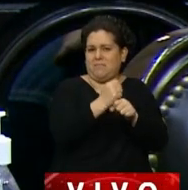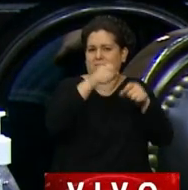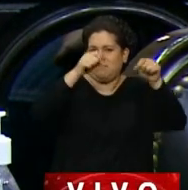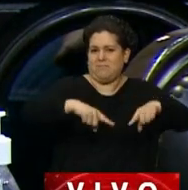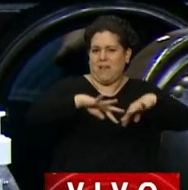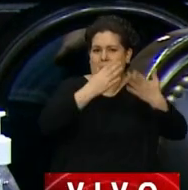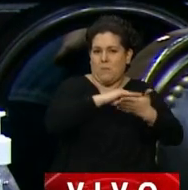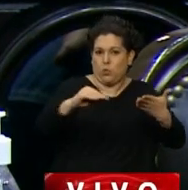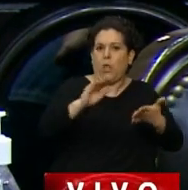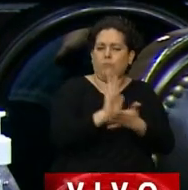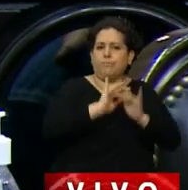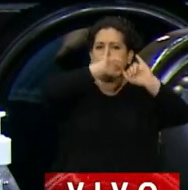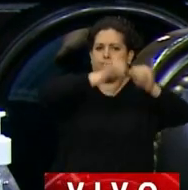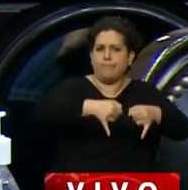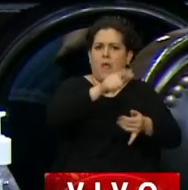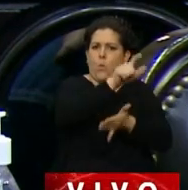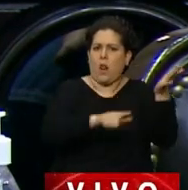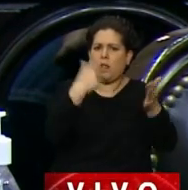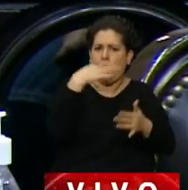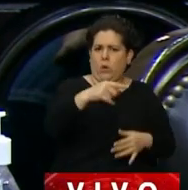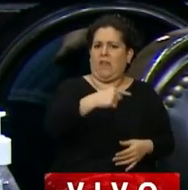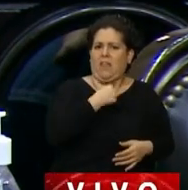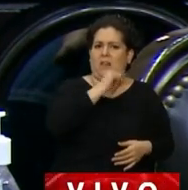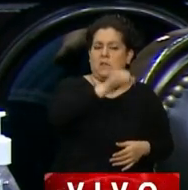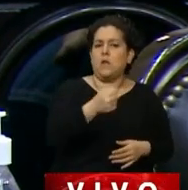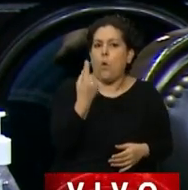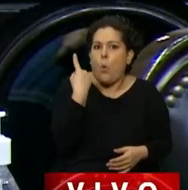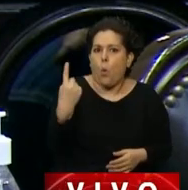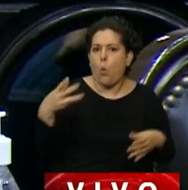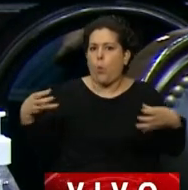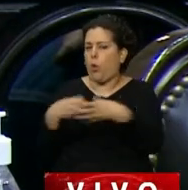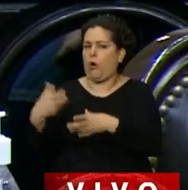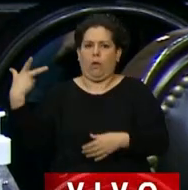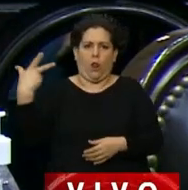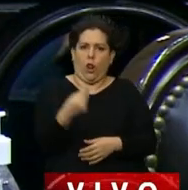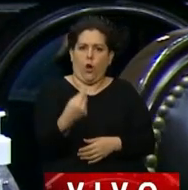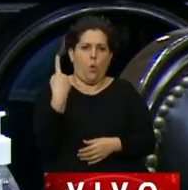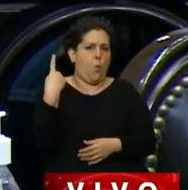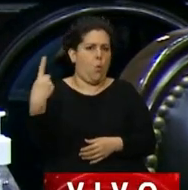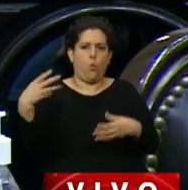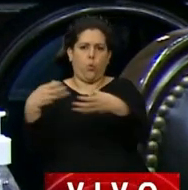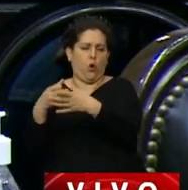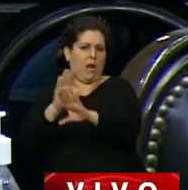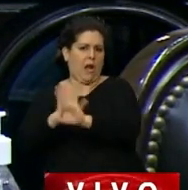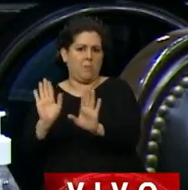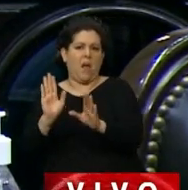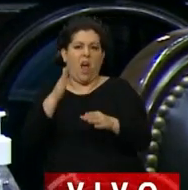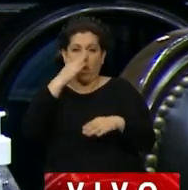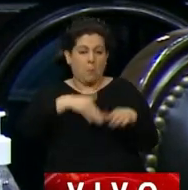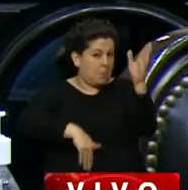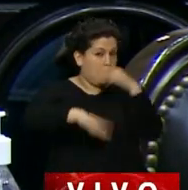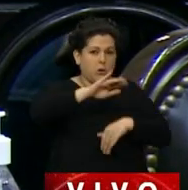la boleta única de papel. Obviamente hay un solo bloque que se resistió a aquel cambio. Después, esta